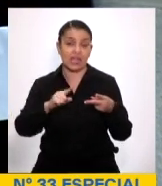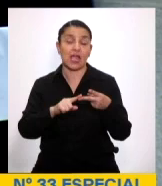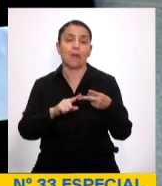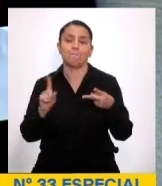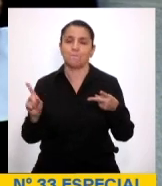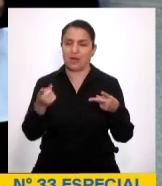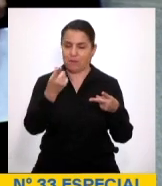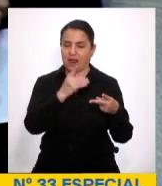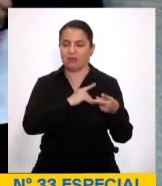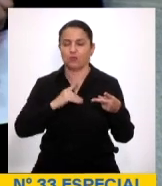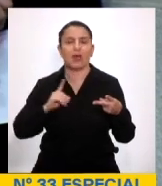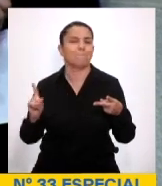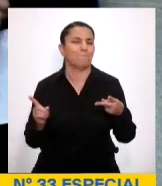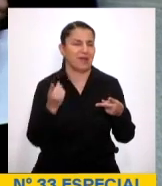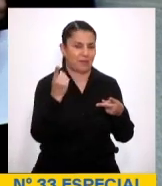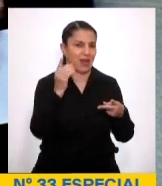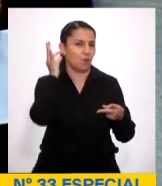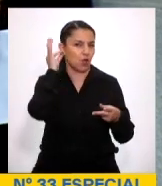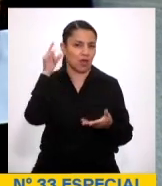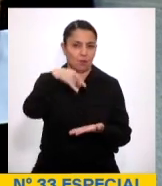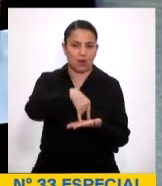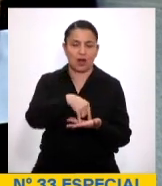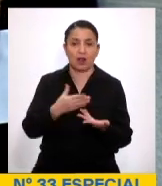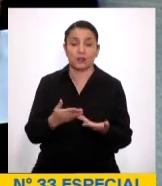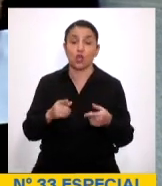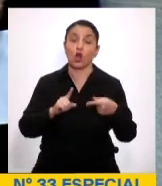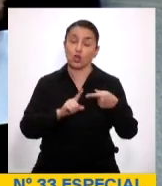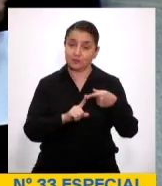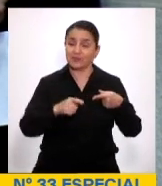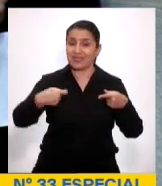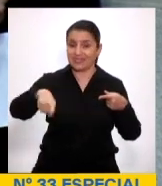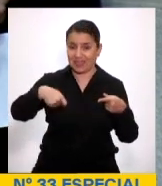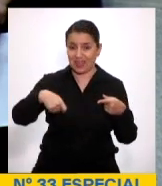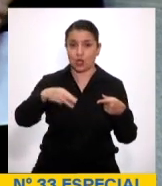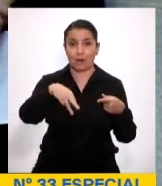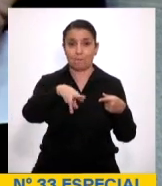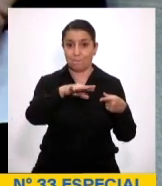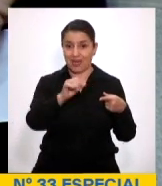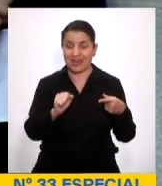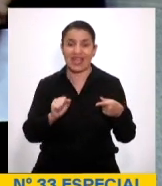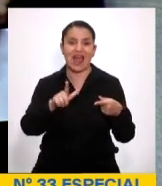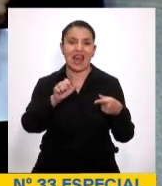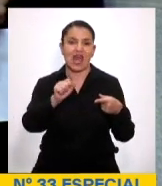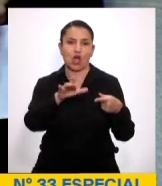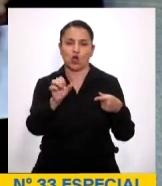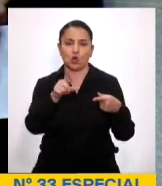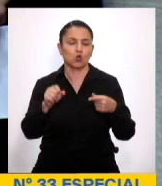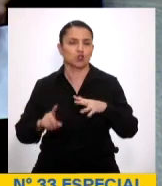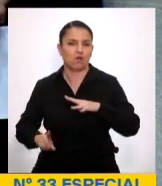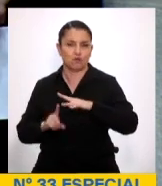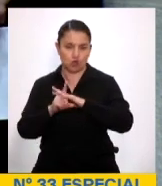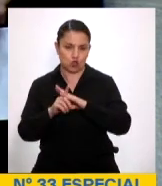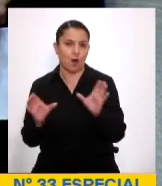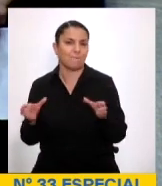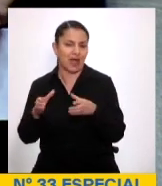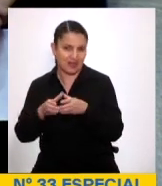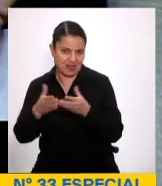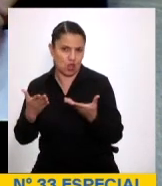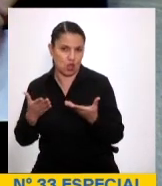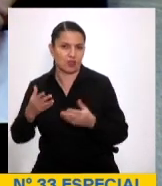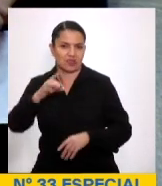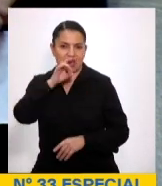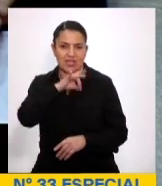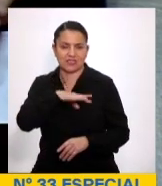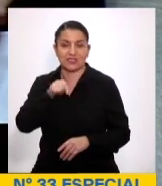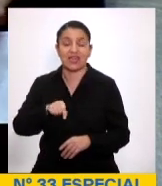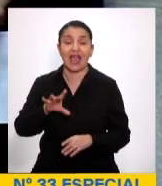parlamentaria la senadora María de la cruz Toledo fundó el Partido femenino de chile y fue electa el 4 de enero 1953 en